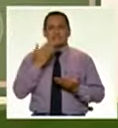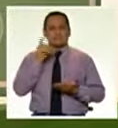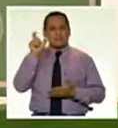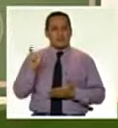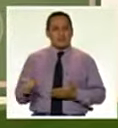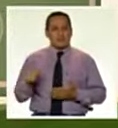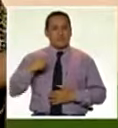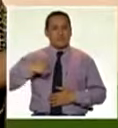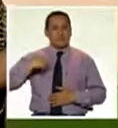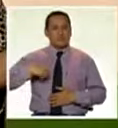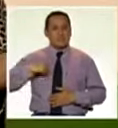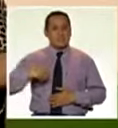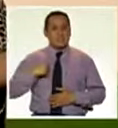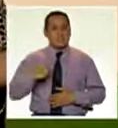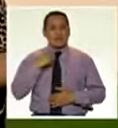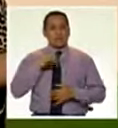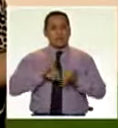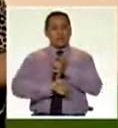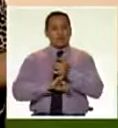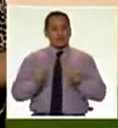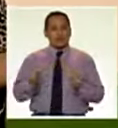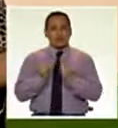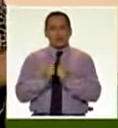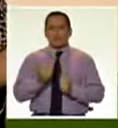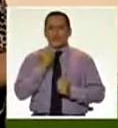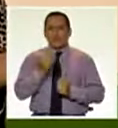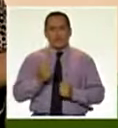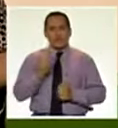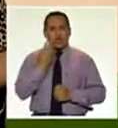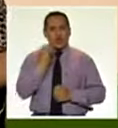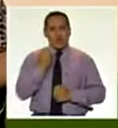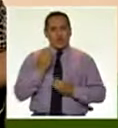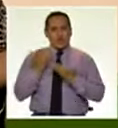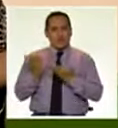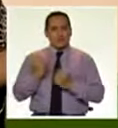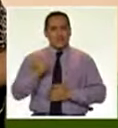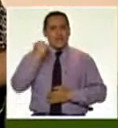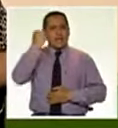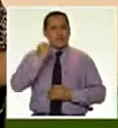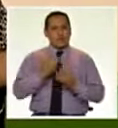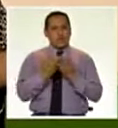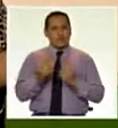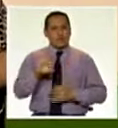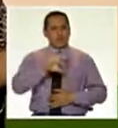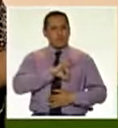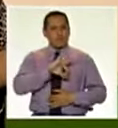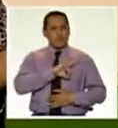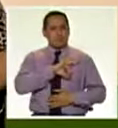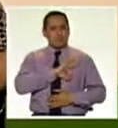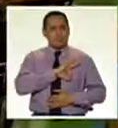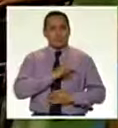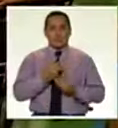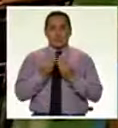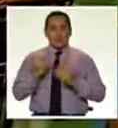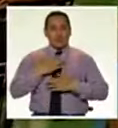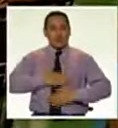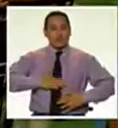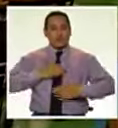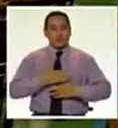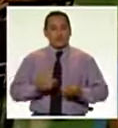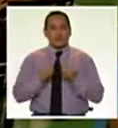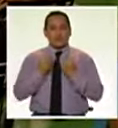OMAPET de Surco y ha venido bien acompañada con estos muchachos que han ganado muchas medallas. Realmente estamos muy contentos